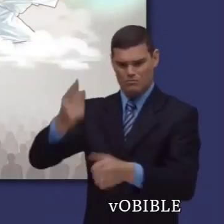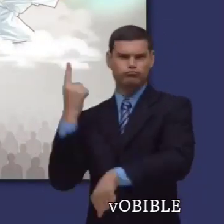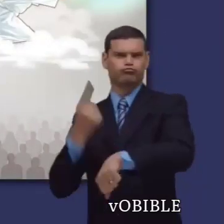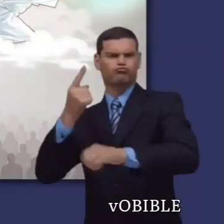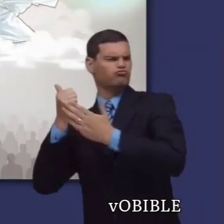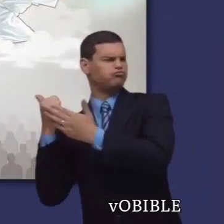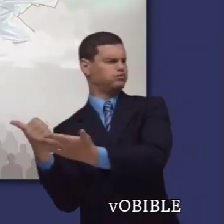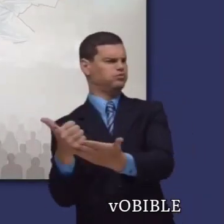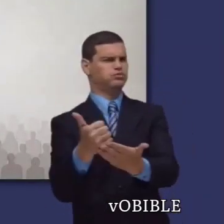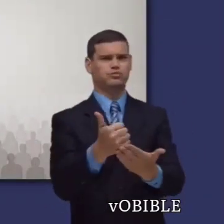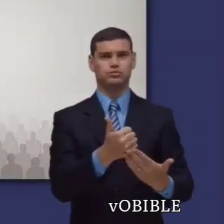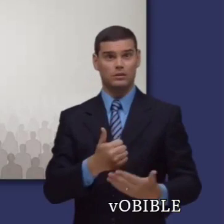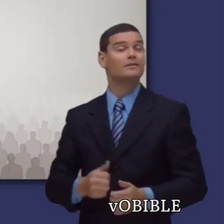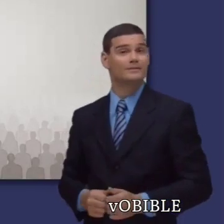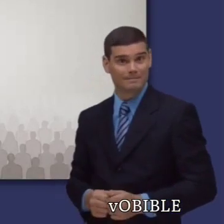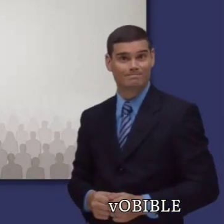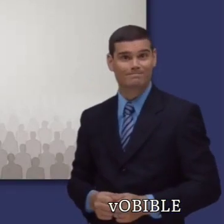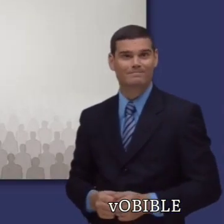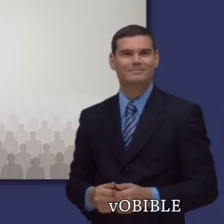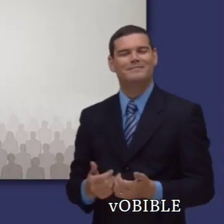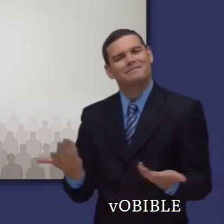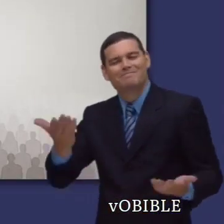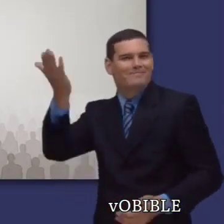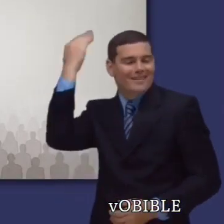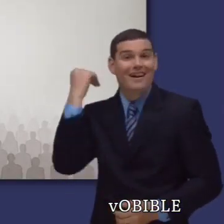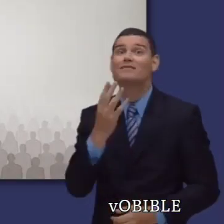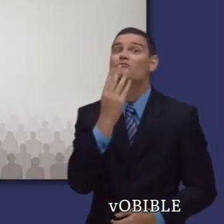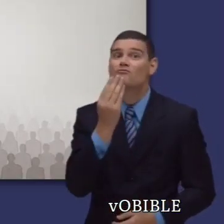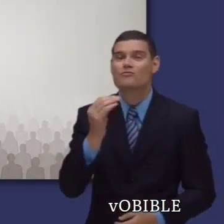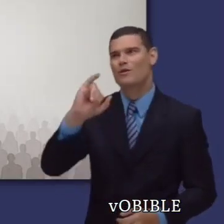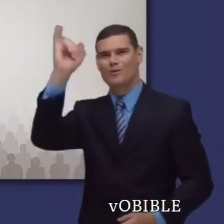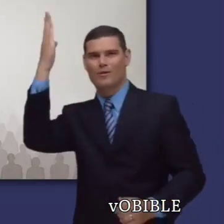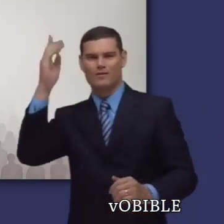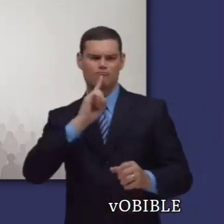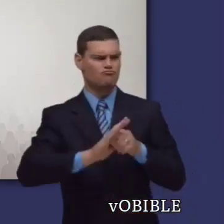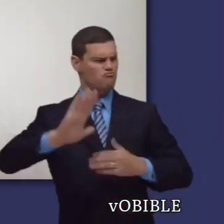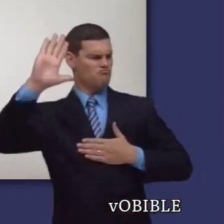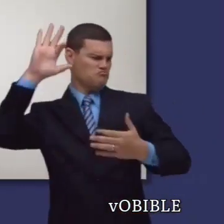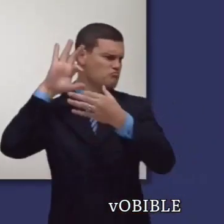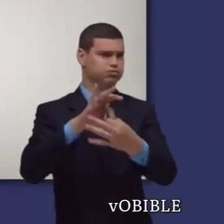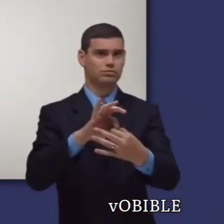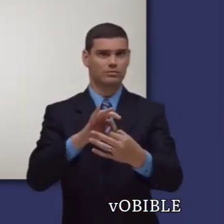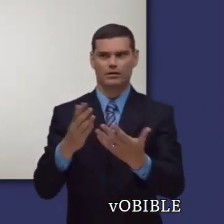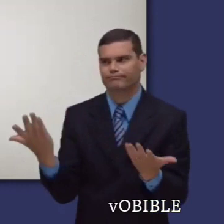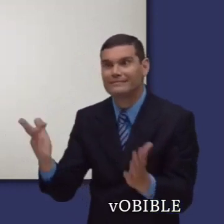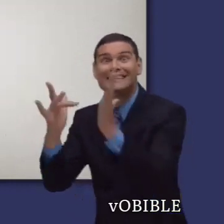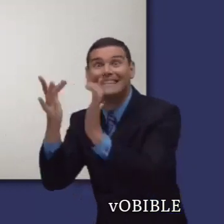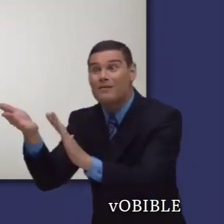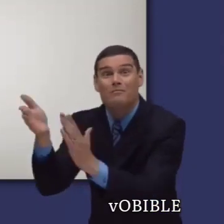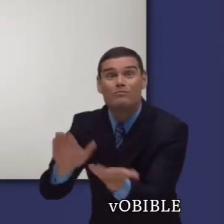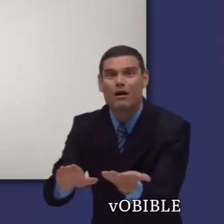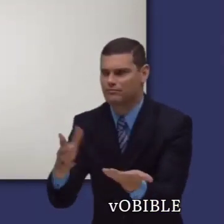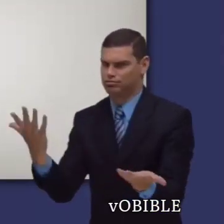rescatar a la humanidad una vez y para siempre. El sacrificio de Jesús también pone la base para un nuevo pacto, un pacto mejor